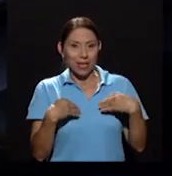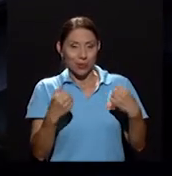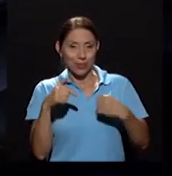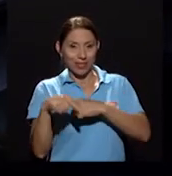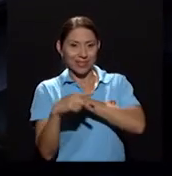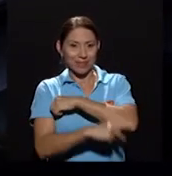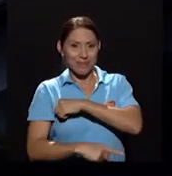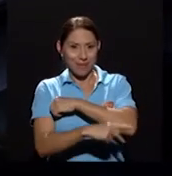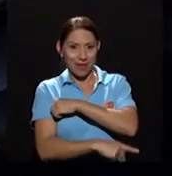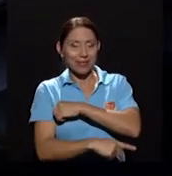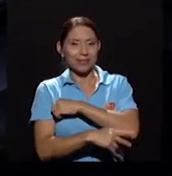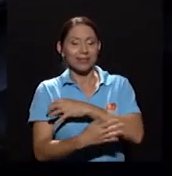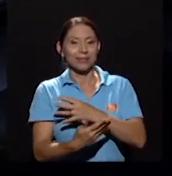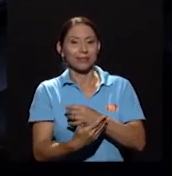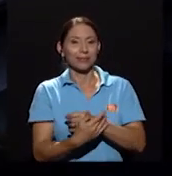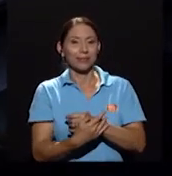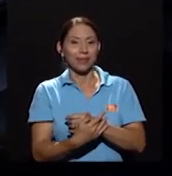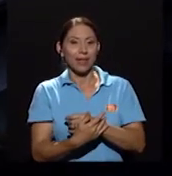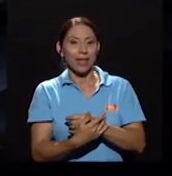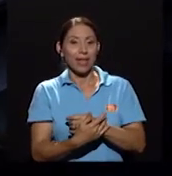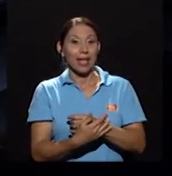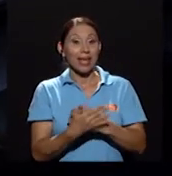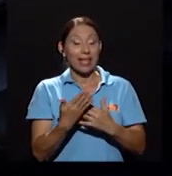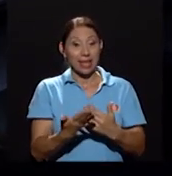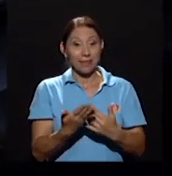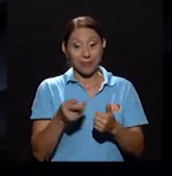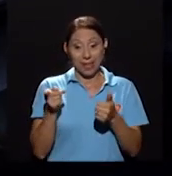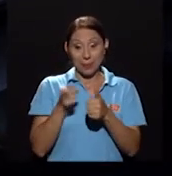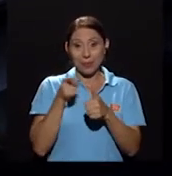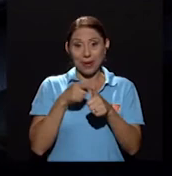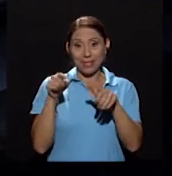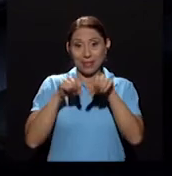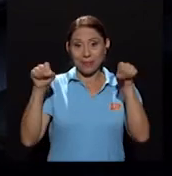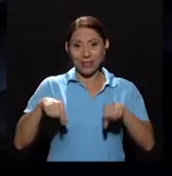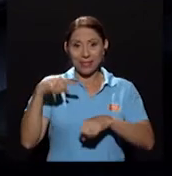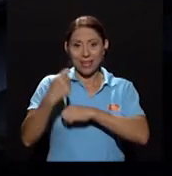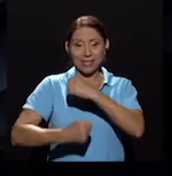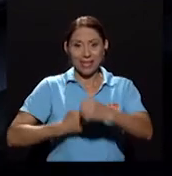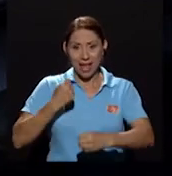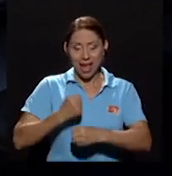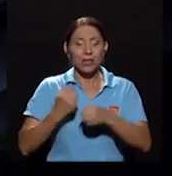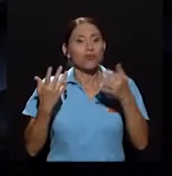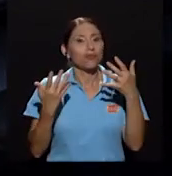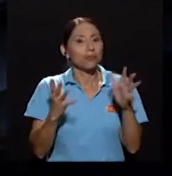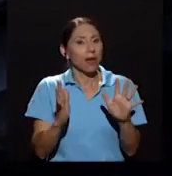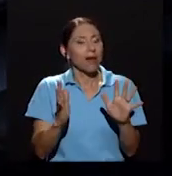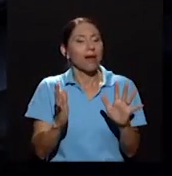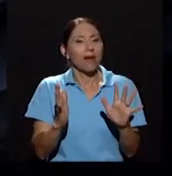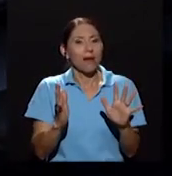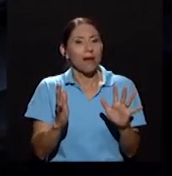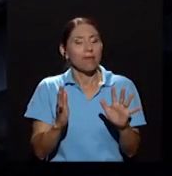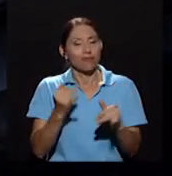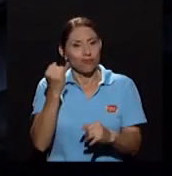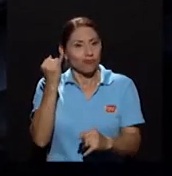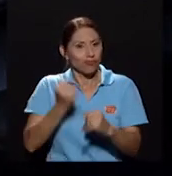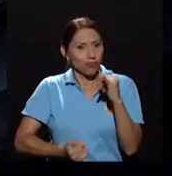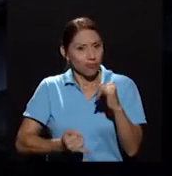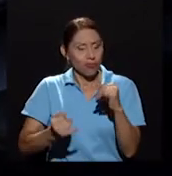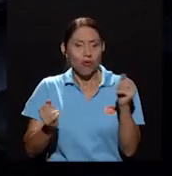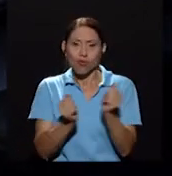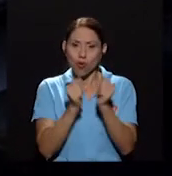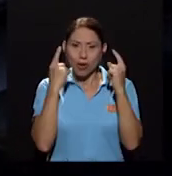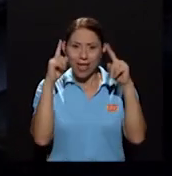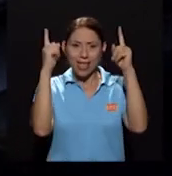que en el primer semestre de este año acaba de concluir con éxito